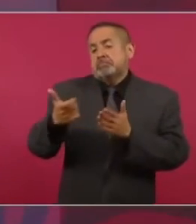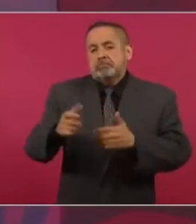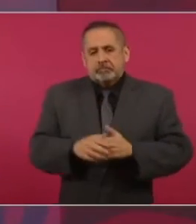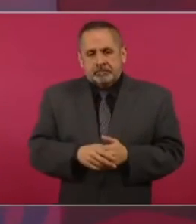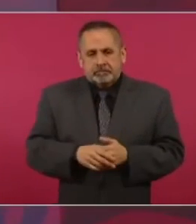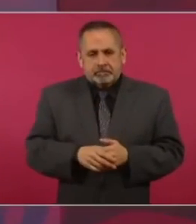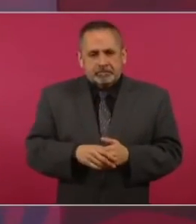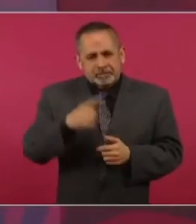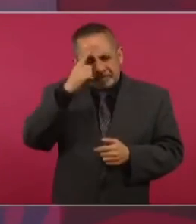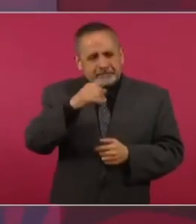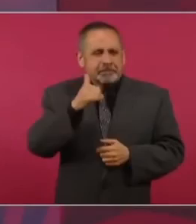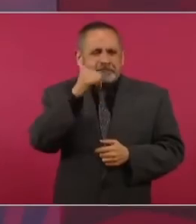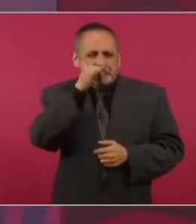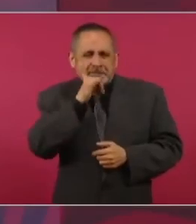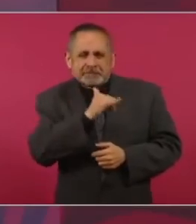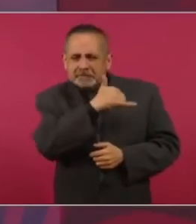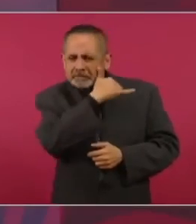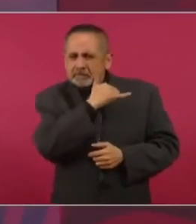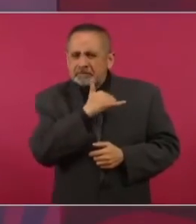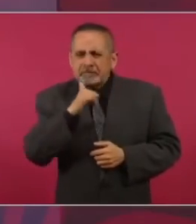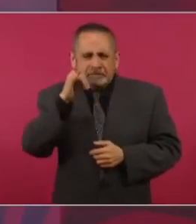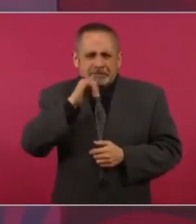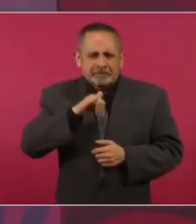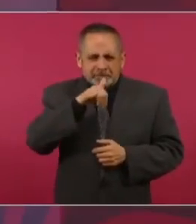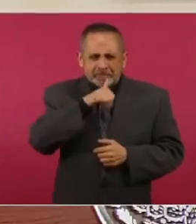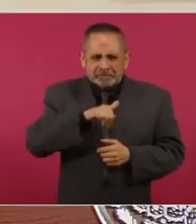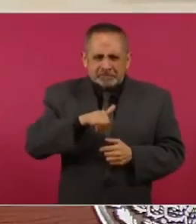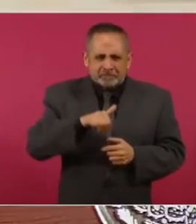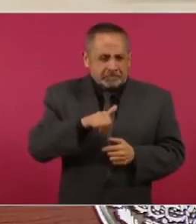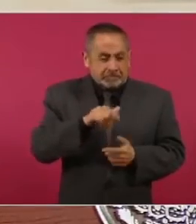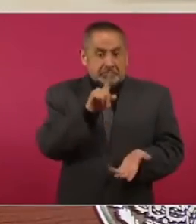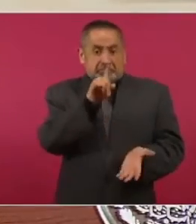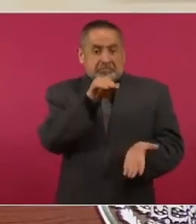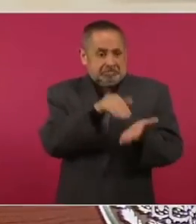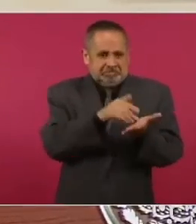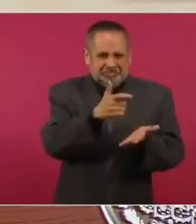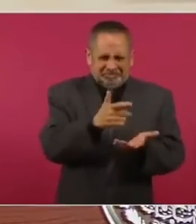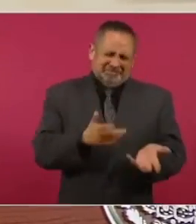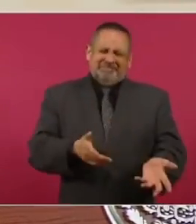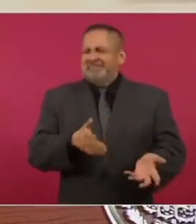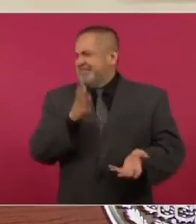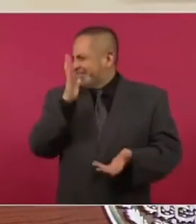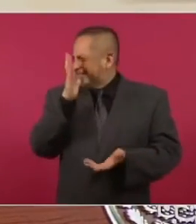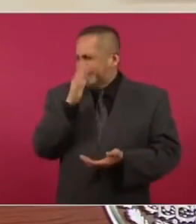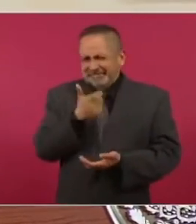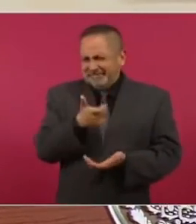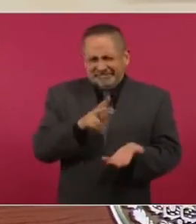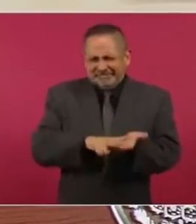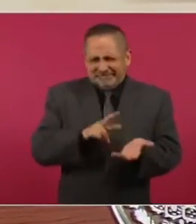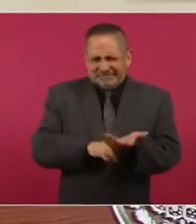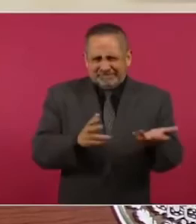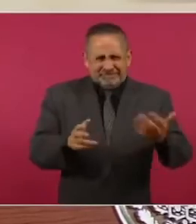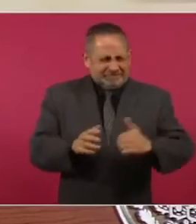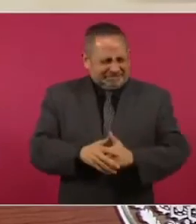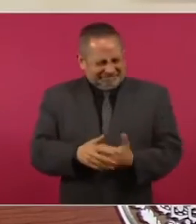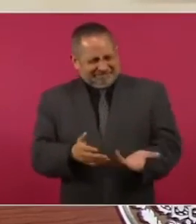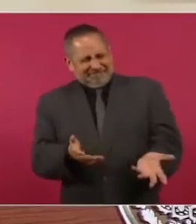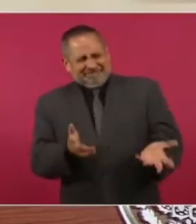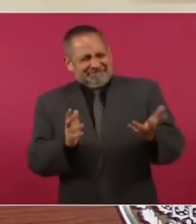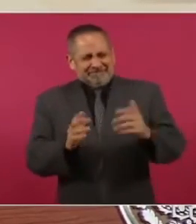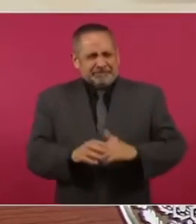Navajas de rasurar, no sé, 1,000. Pues ni que